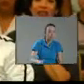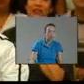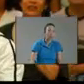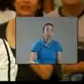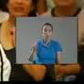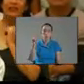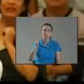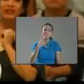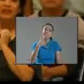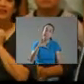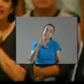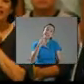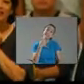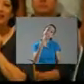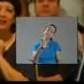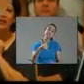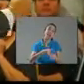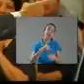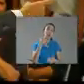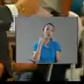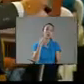corazón, perdóname,